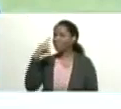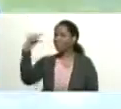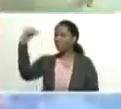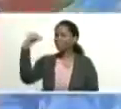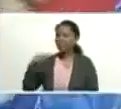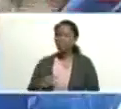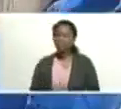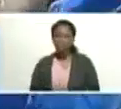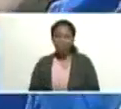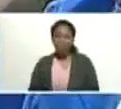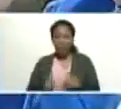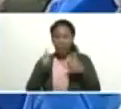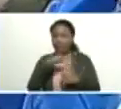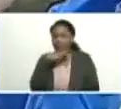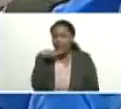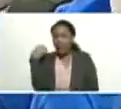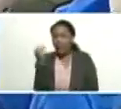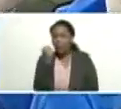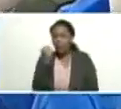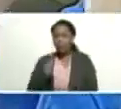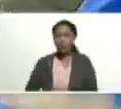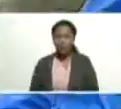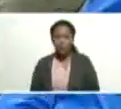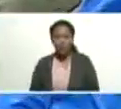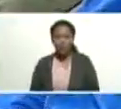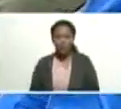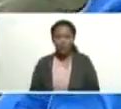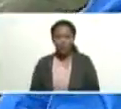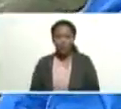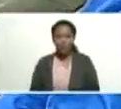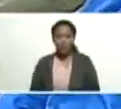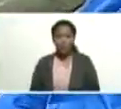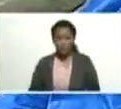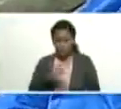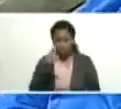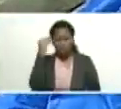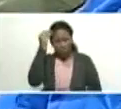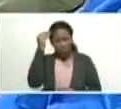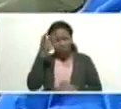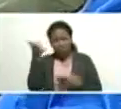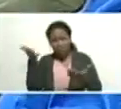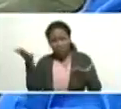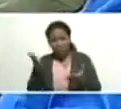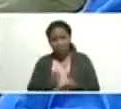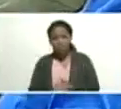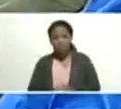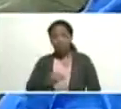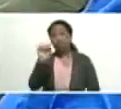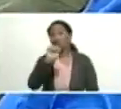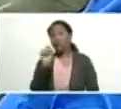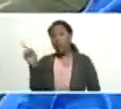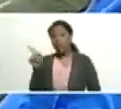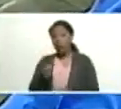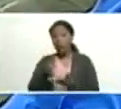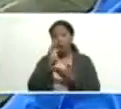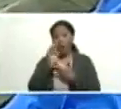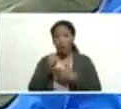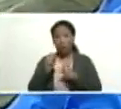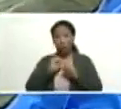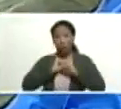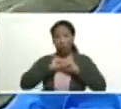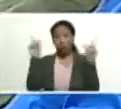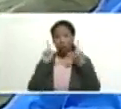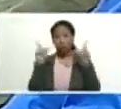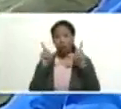de verdad. Se deja colar, Castro Soteldo, ¿qué dices tú? Sí, ese es un café que de verdad impactó a todos